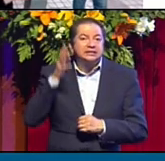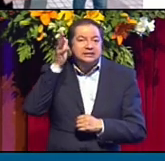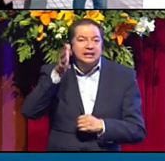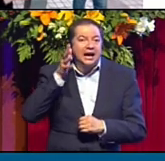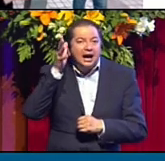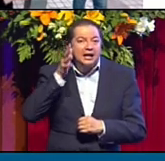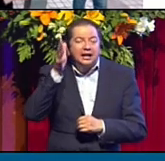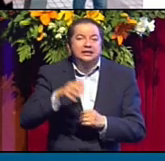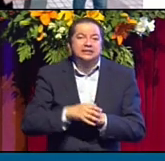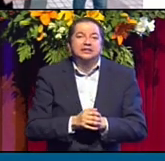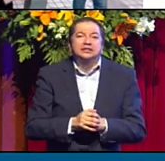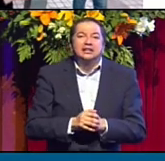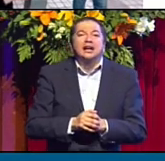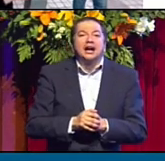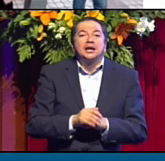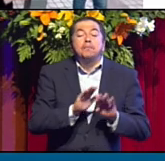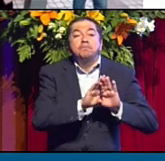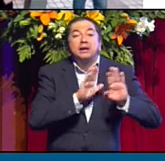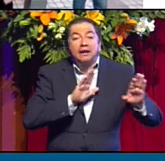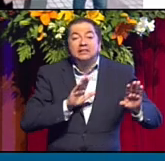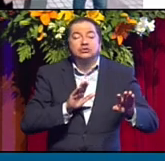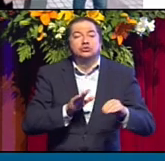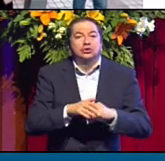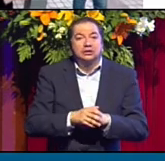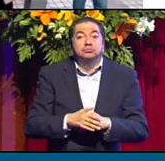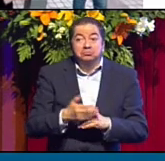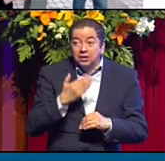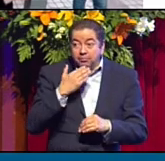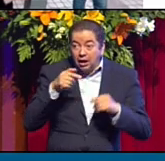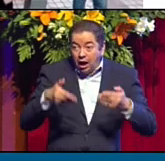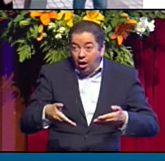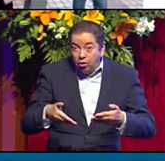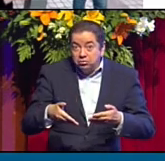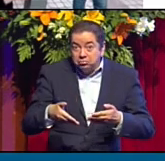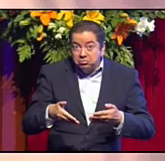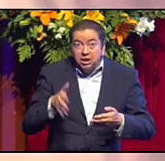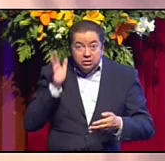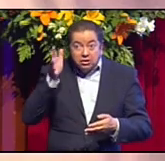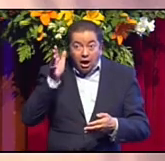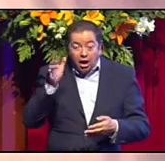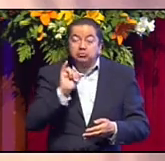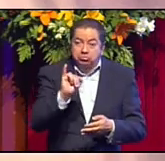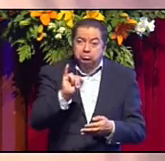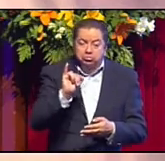Charlas y reflexión de prevención. ¿Estamos para charlas todavía? Sí.